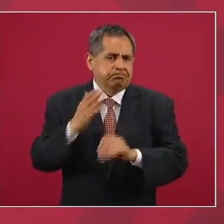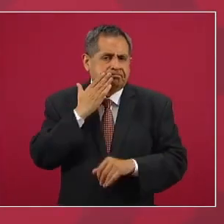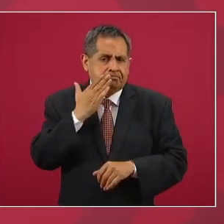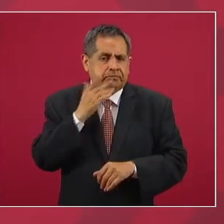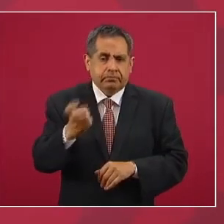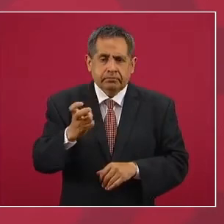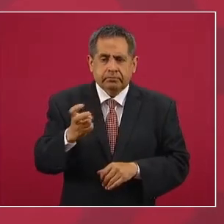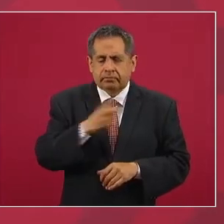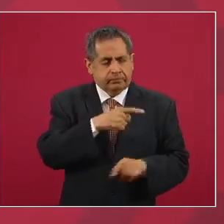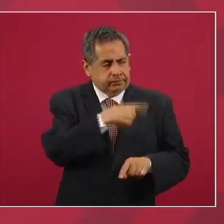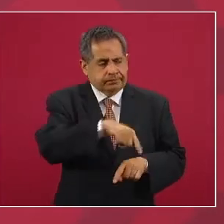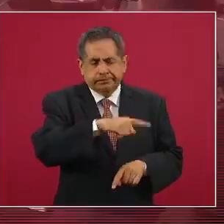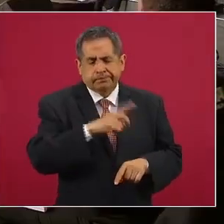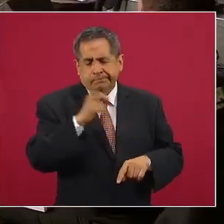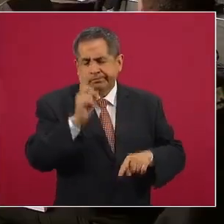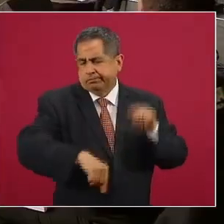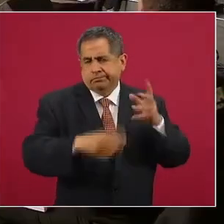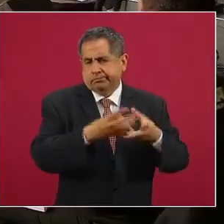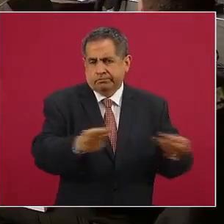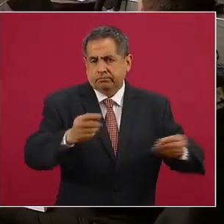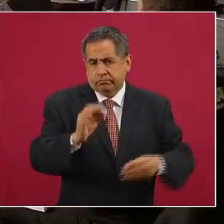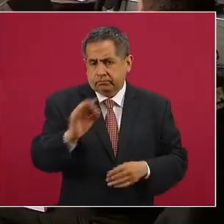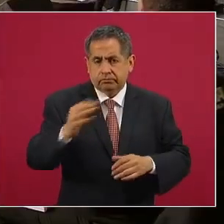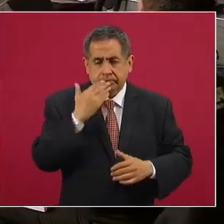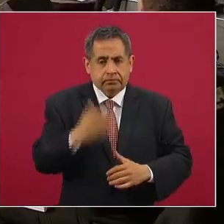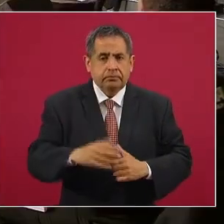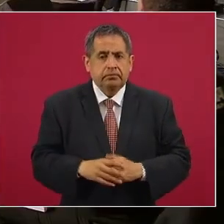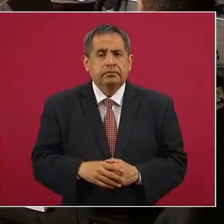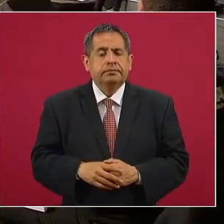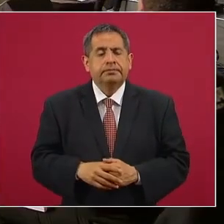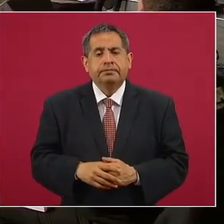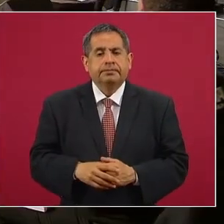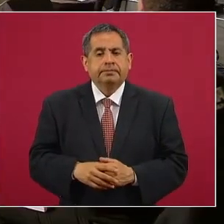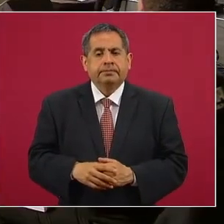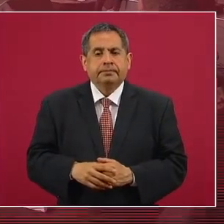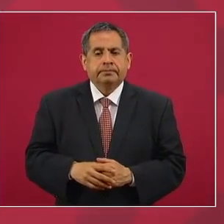que deben desaparecer. También